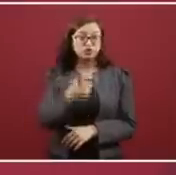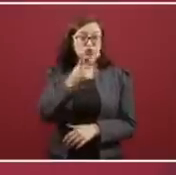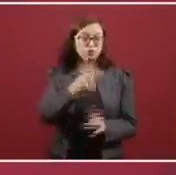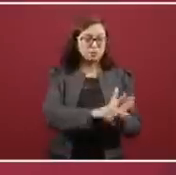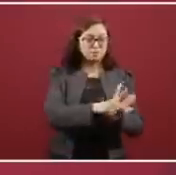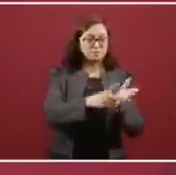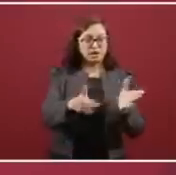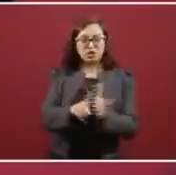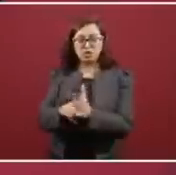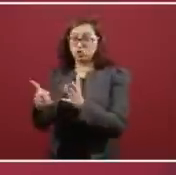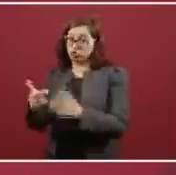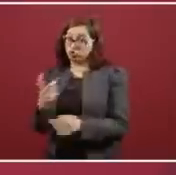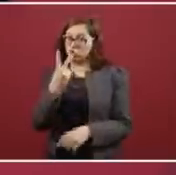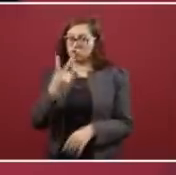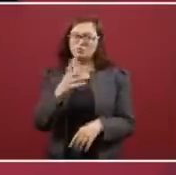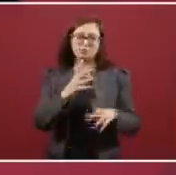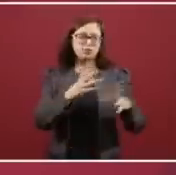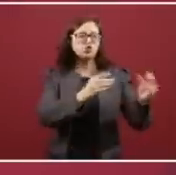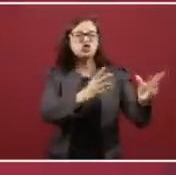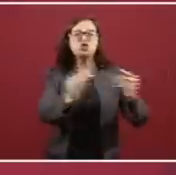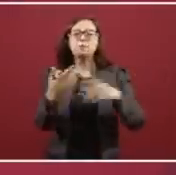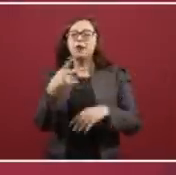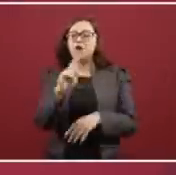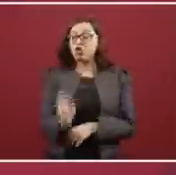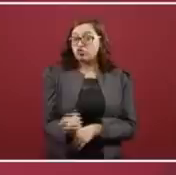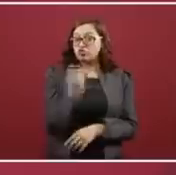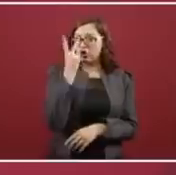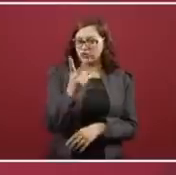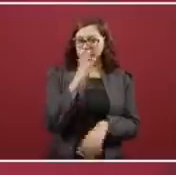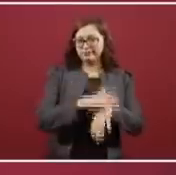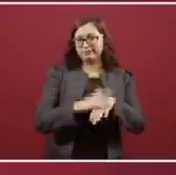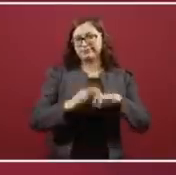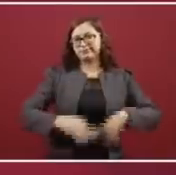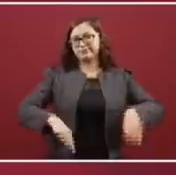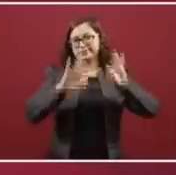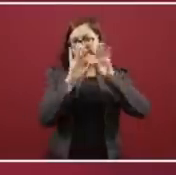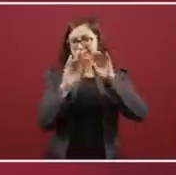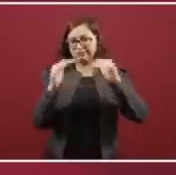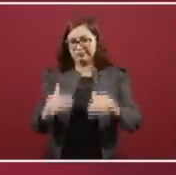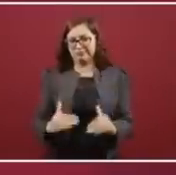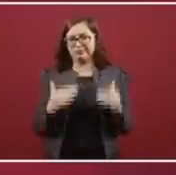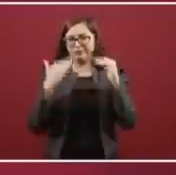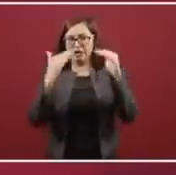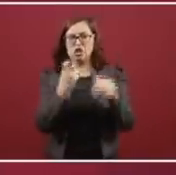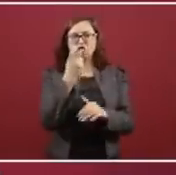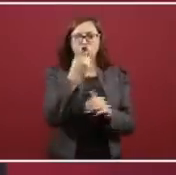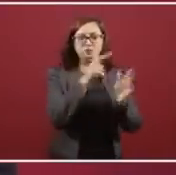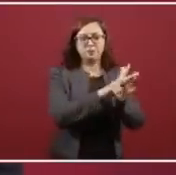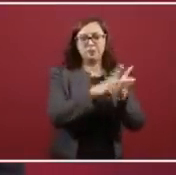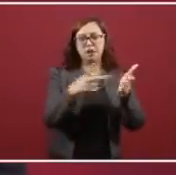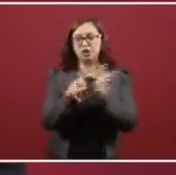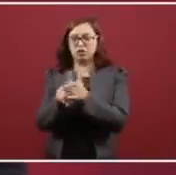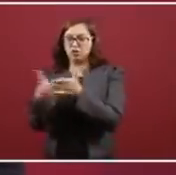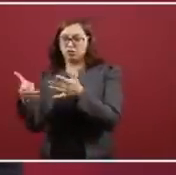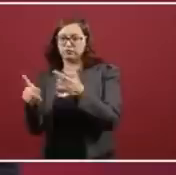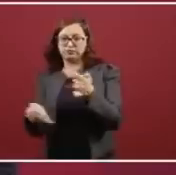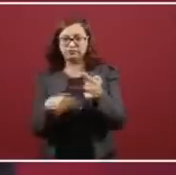había 2 e importantes 1